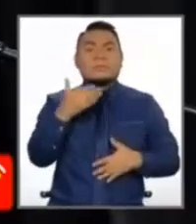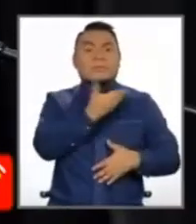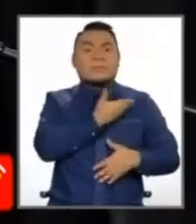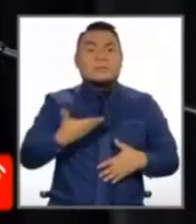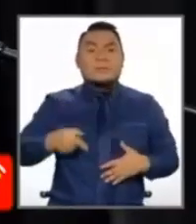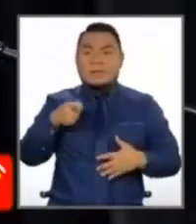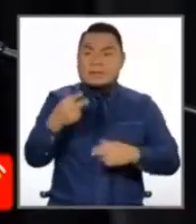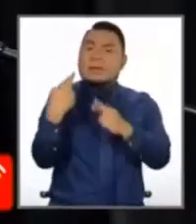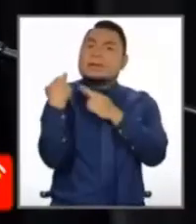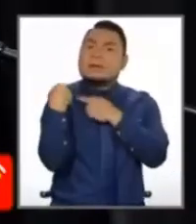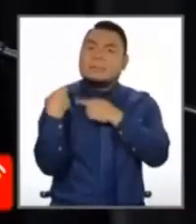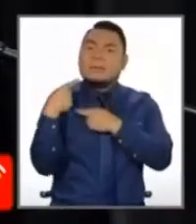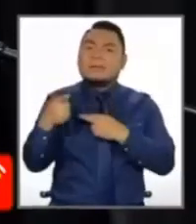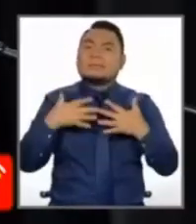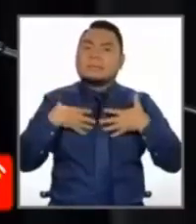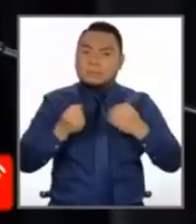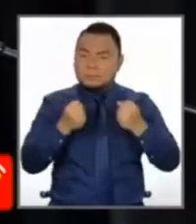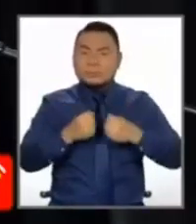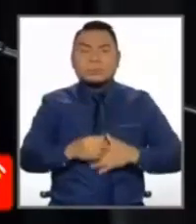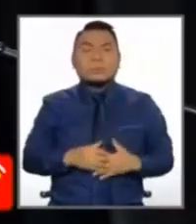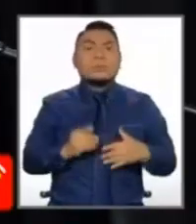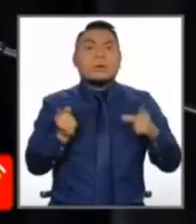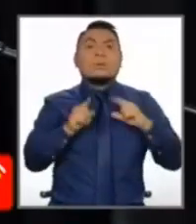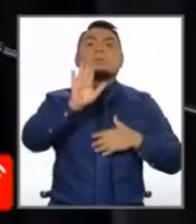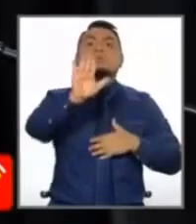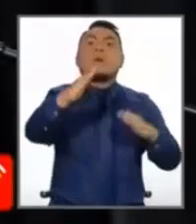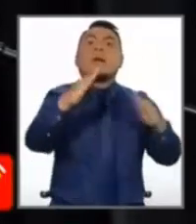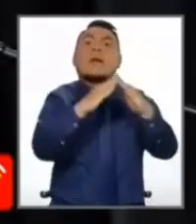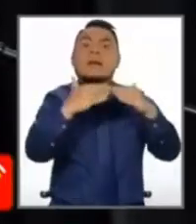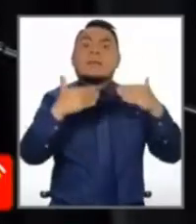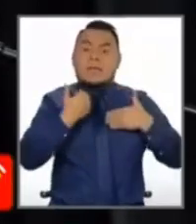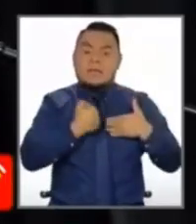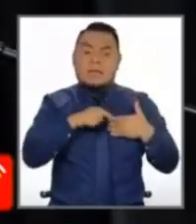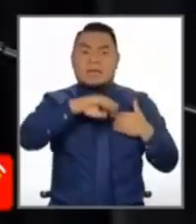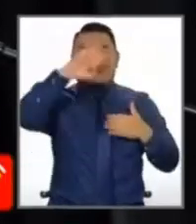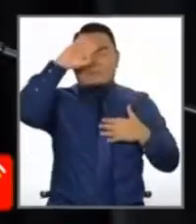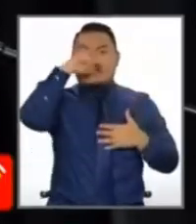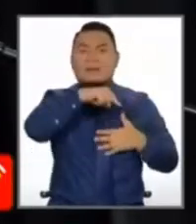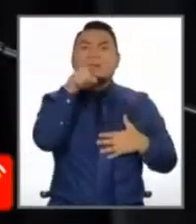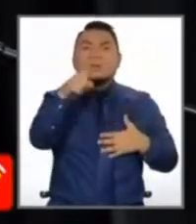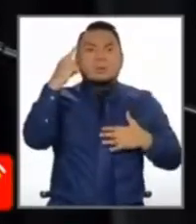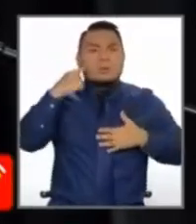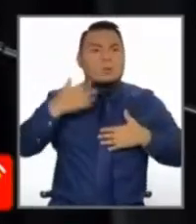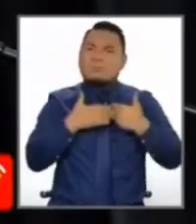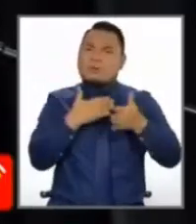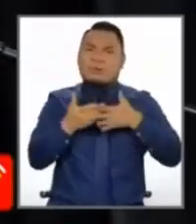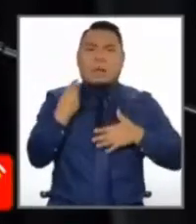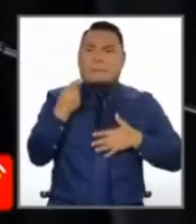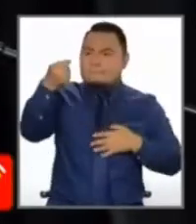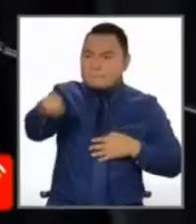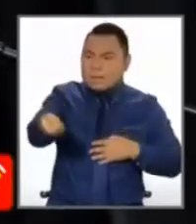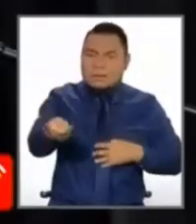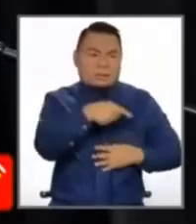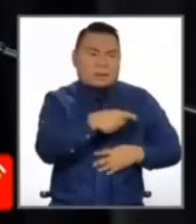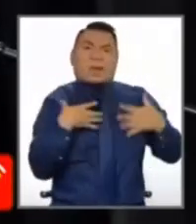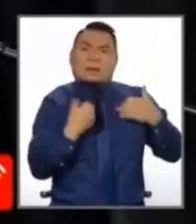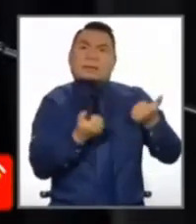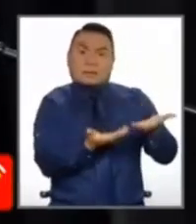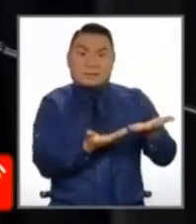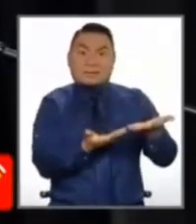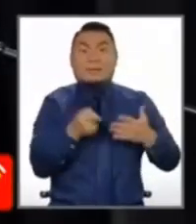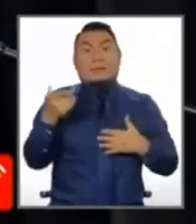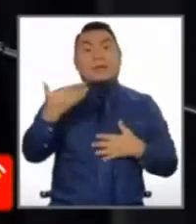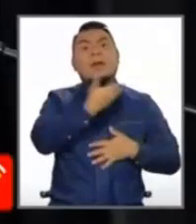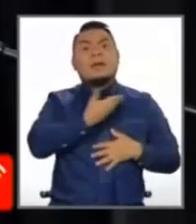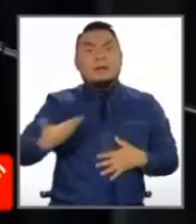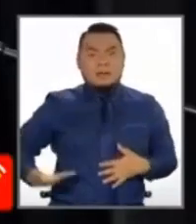se responsabilice por la salud. Cuando en tu casa tienes un hijo que está enfermo, gastas lo que sea para recuperarlo. El